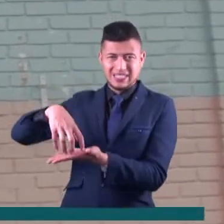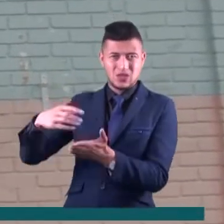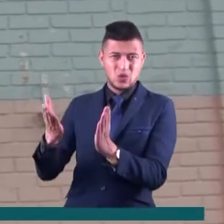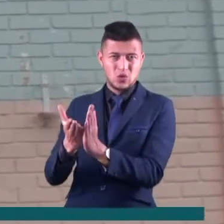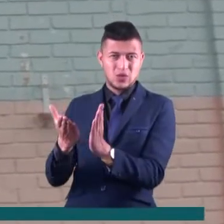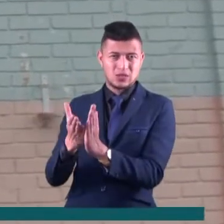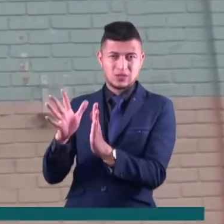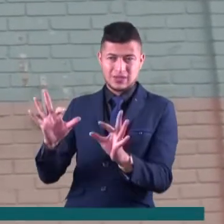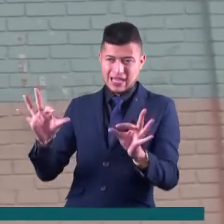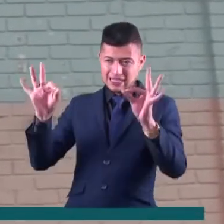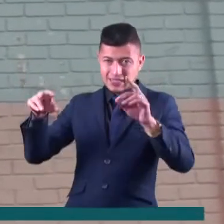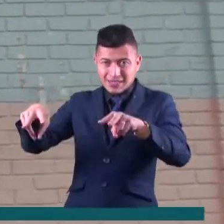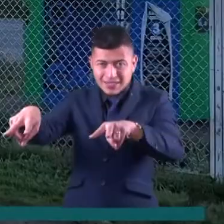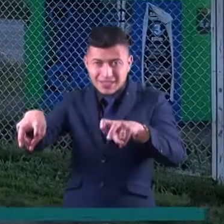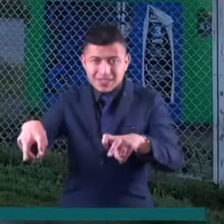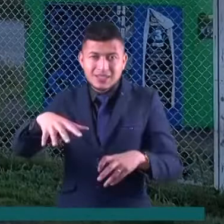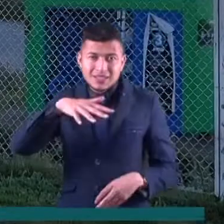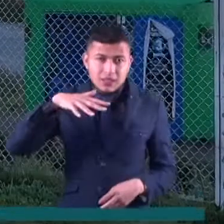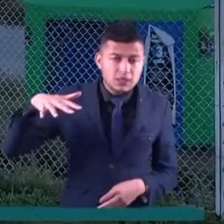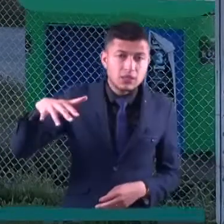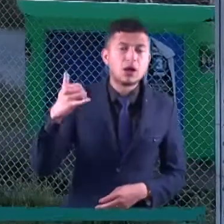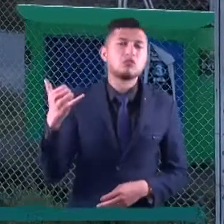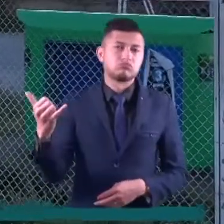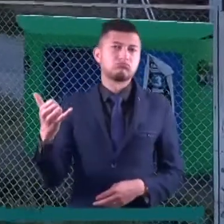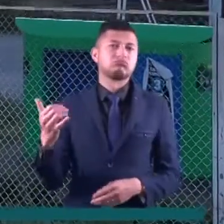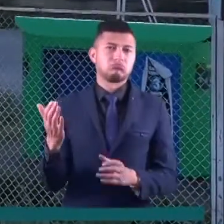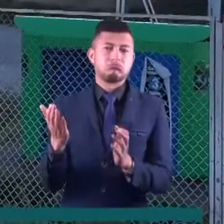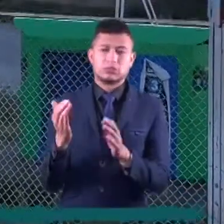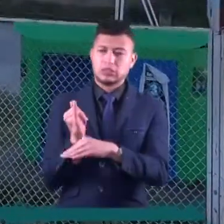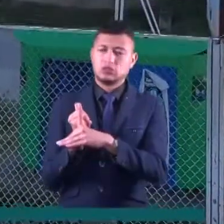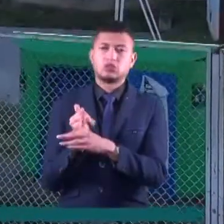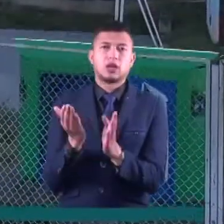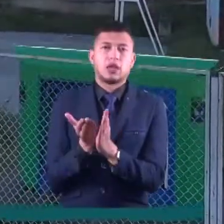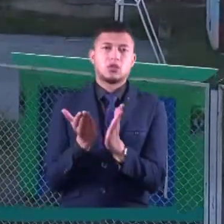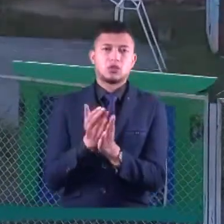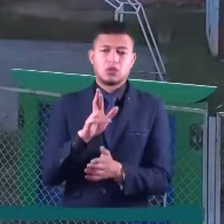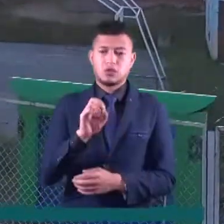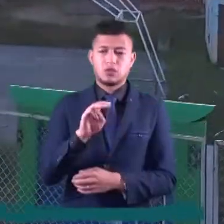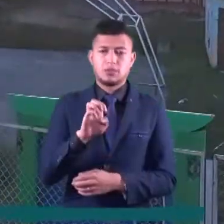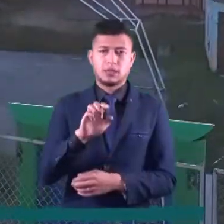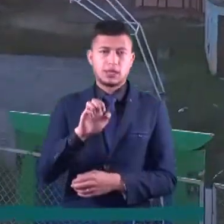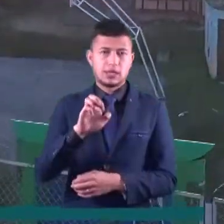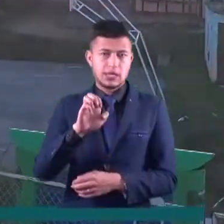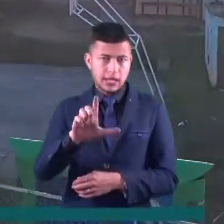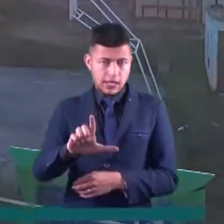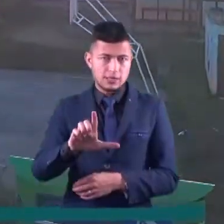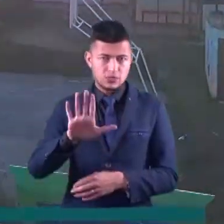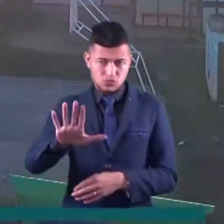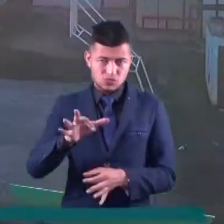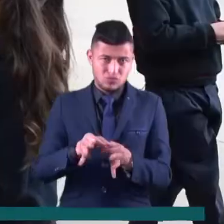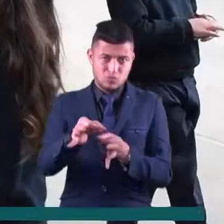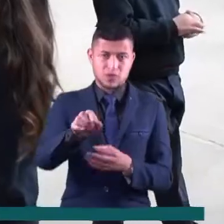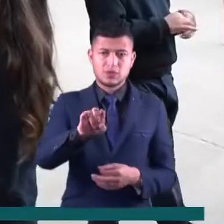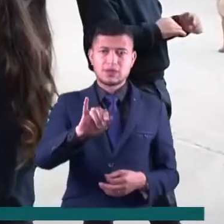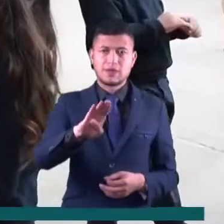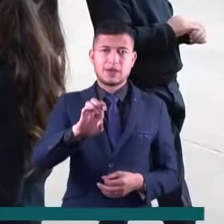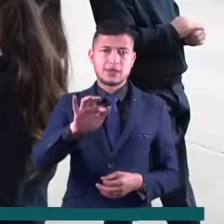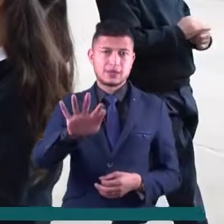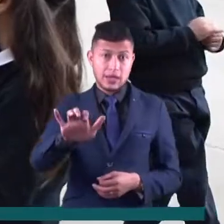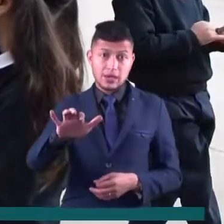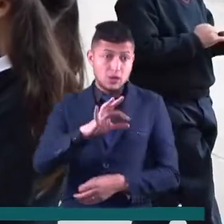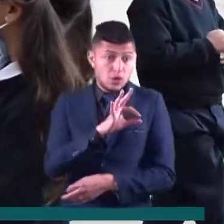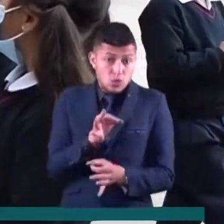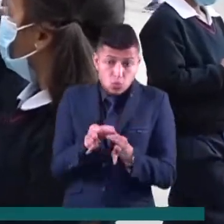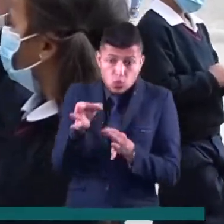el centro educativo de excelencia rural que hace parte de la institución educativa pública romeral en sibaté cundinamarca es la